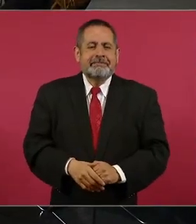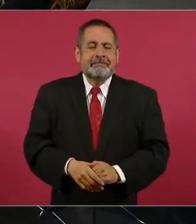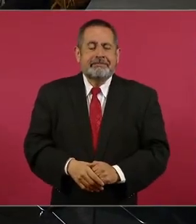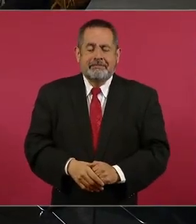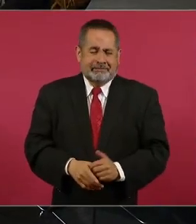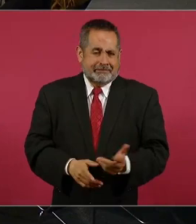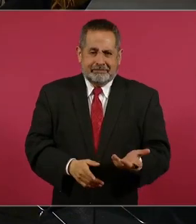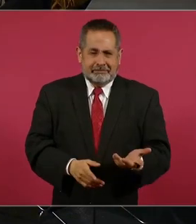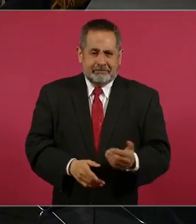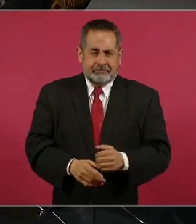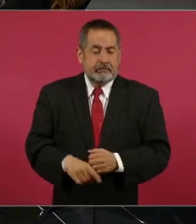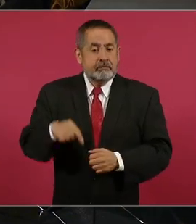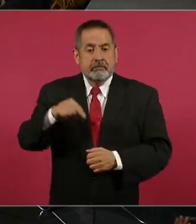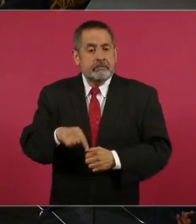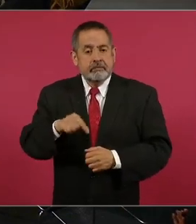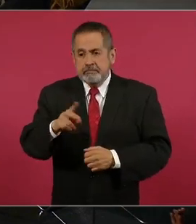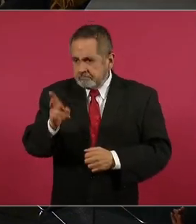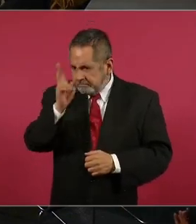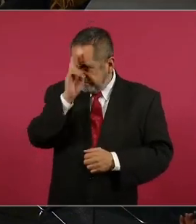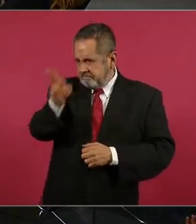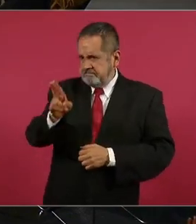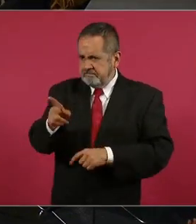no hay censura,